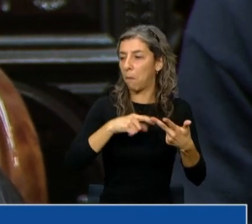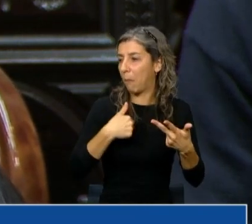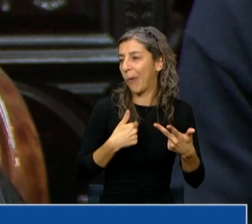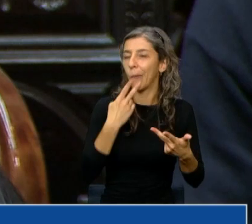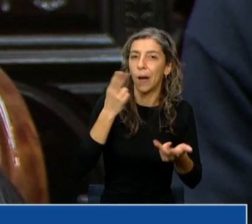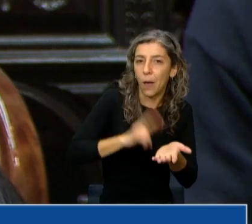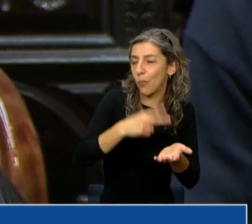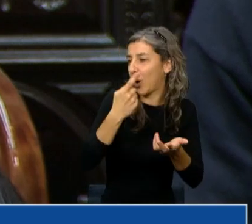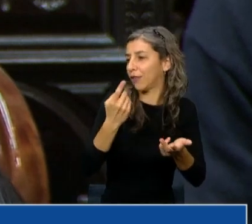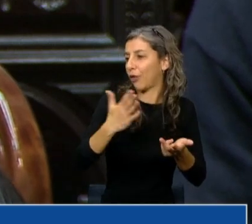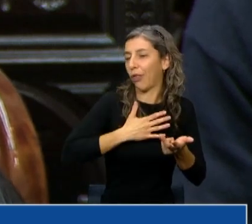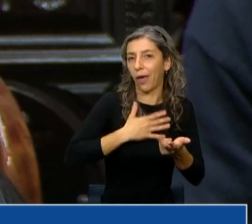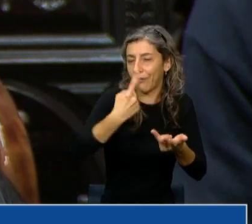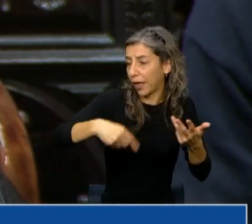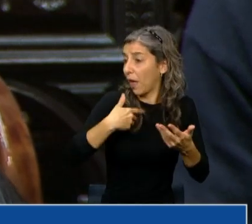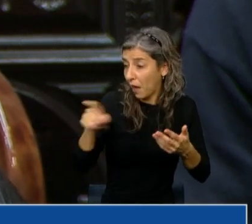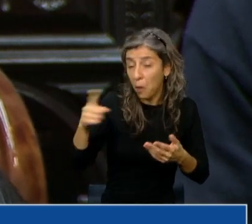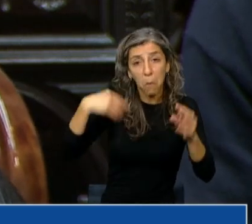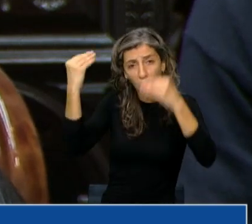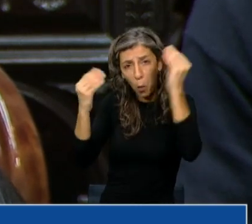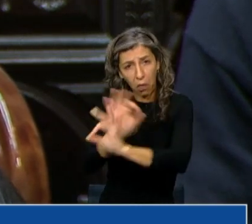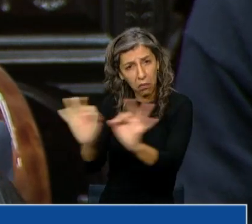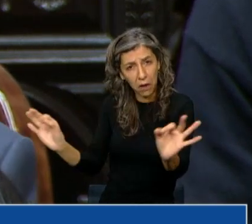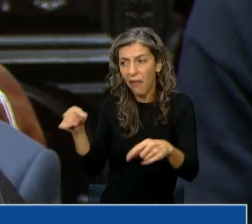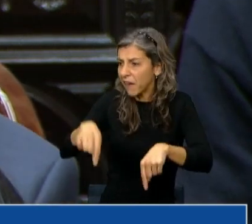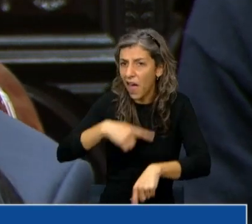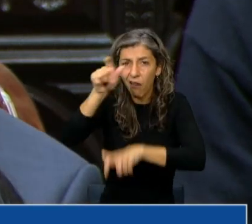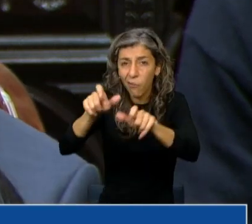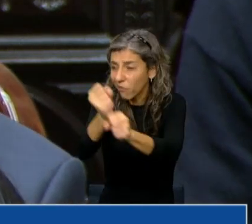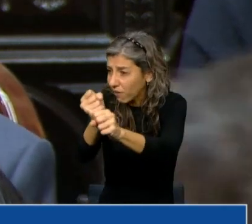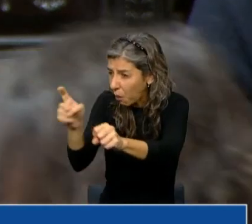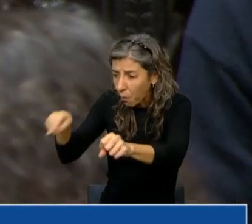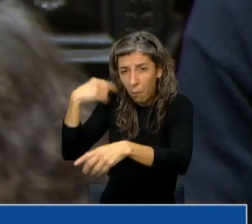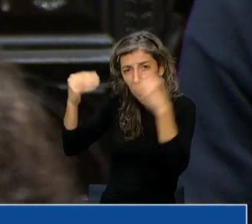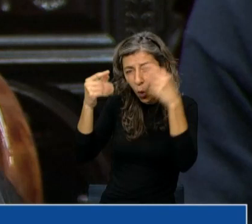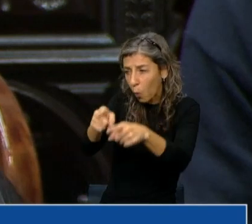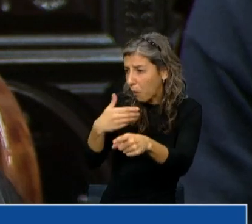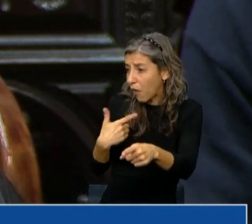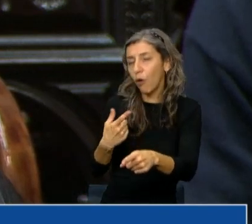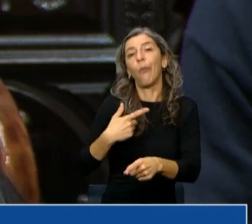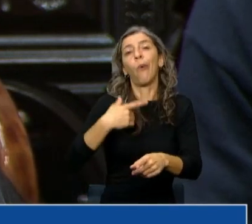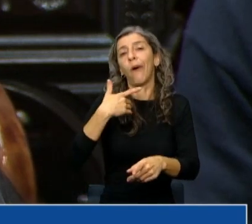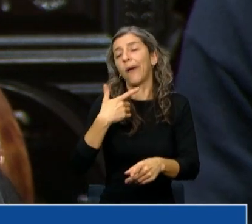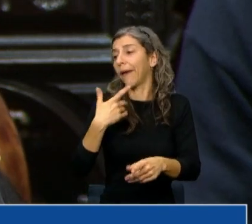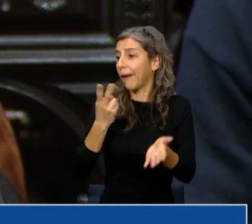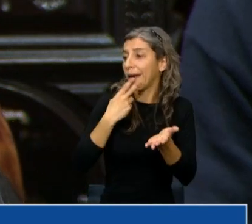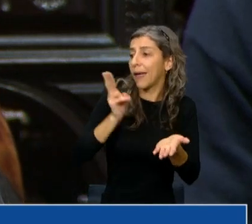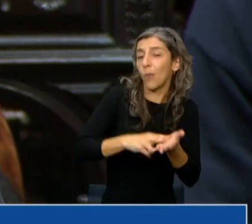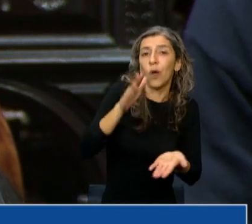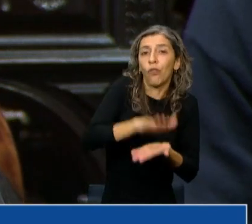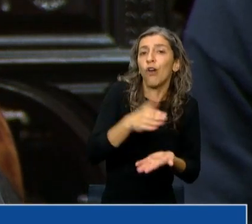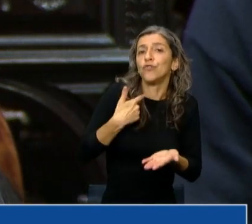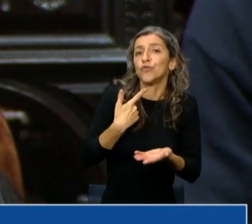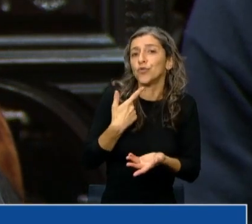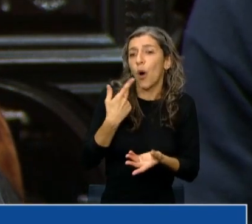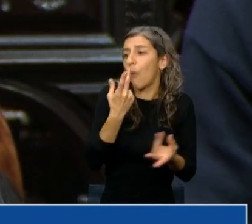impuesto a los bienes rurales? Tampoco los veo preocupados cuando proponen eliminar los derechos de exportación y a importación en sus